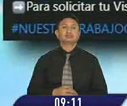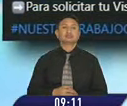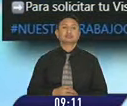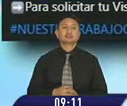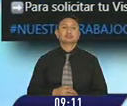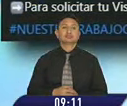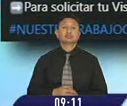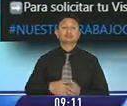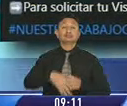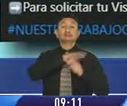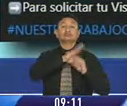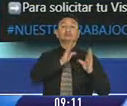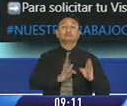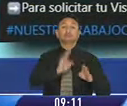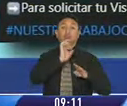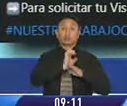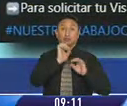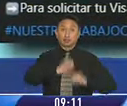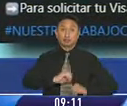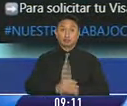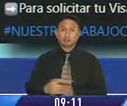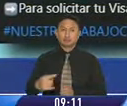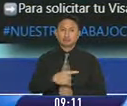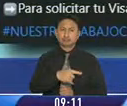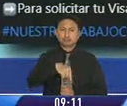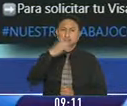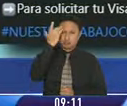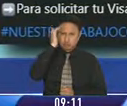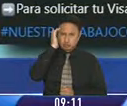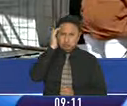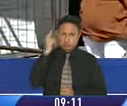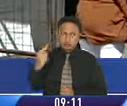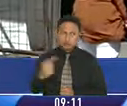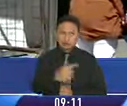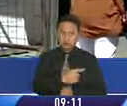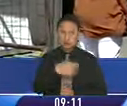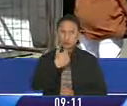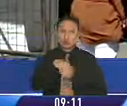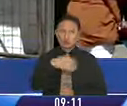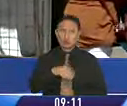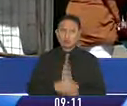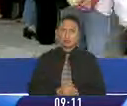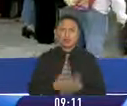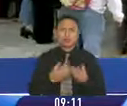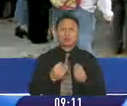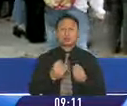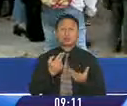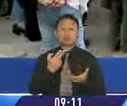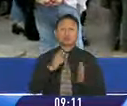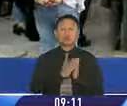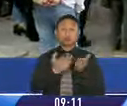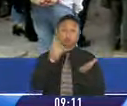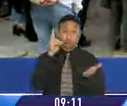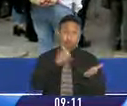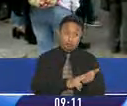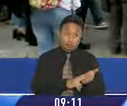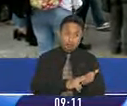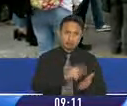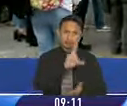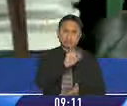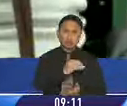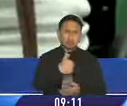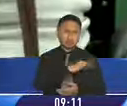A la Cancillería de nuestro país le preocupa el altísimo número de rechazos de visa Schengen para